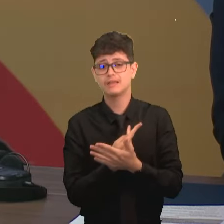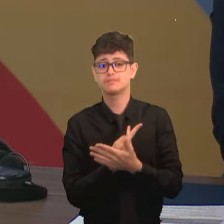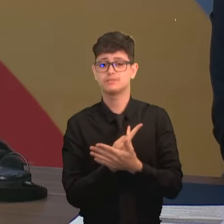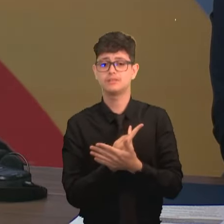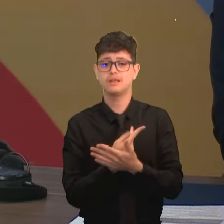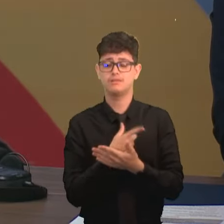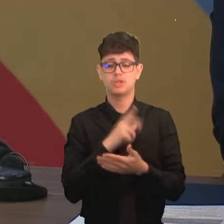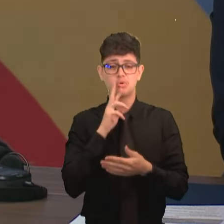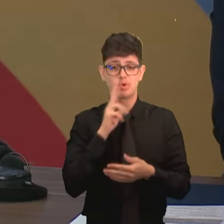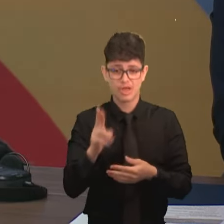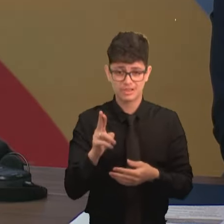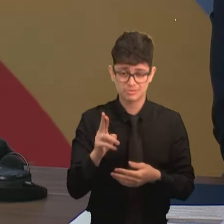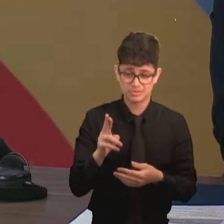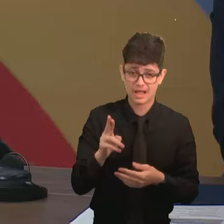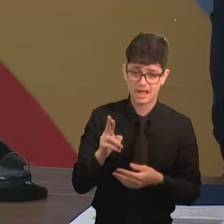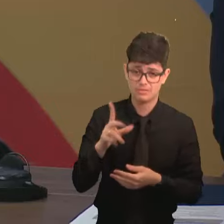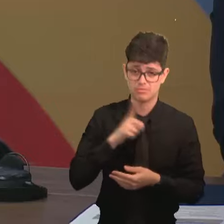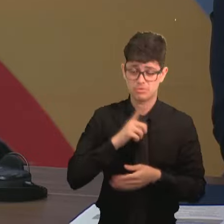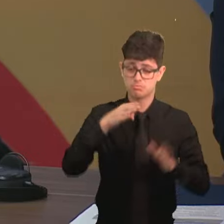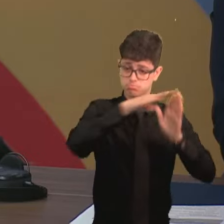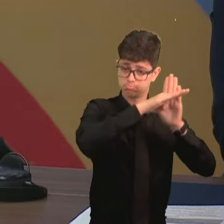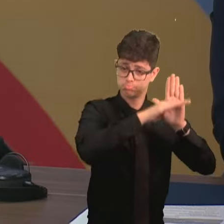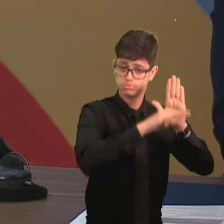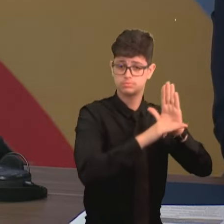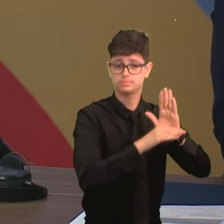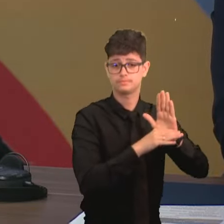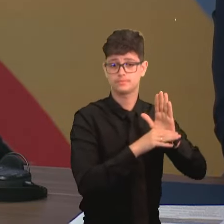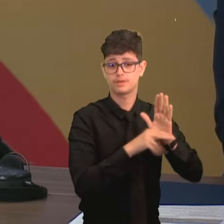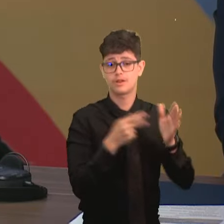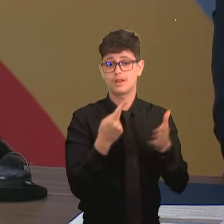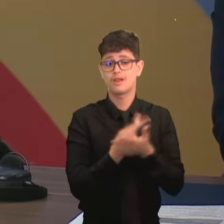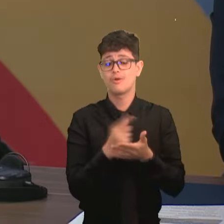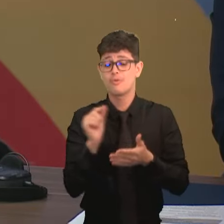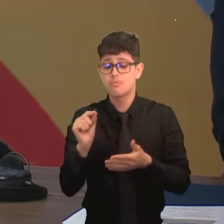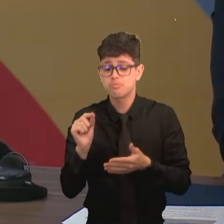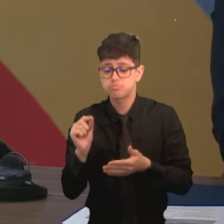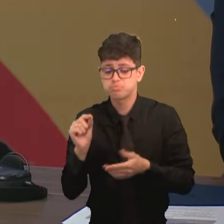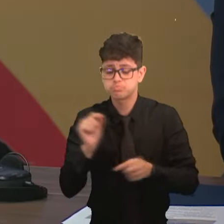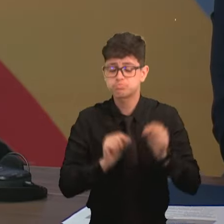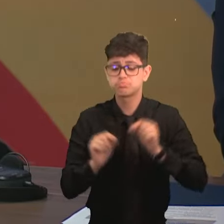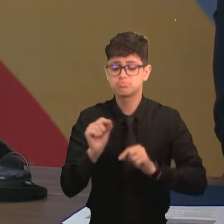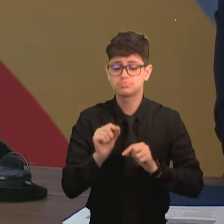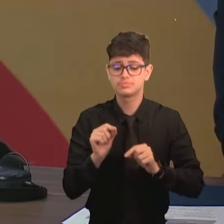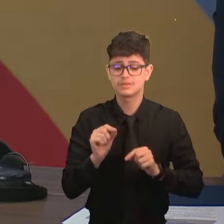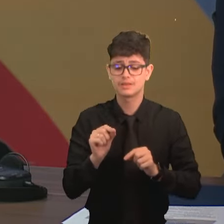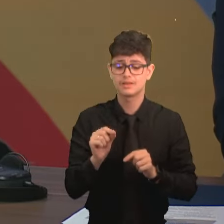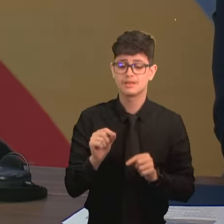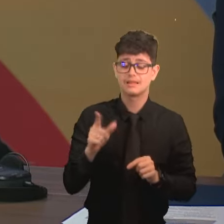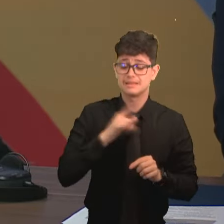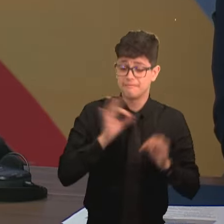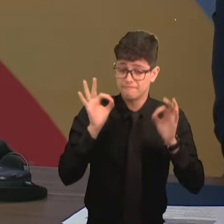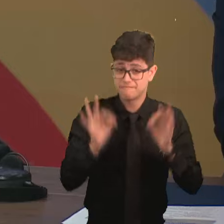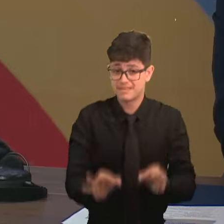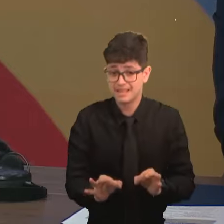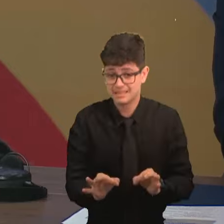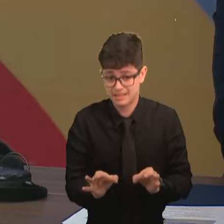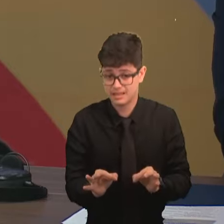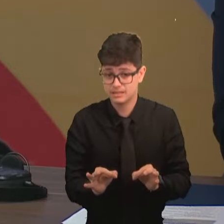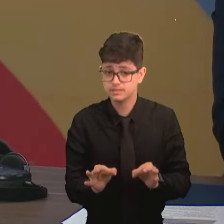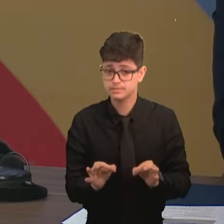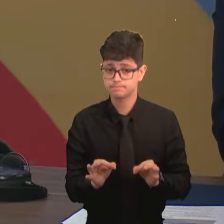otras evaluaciones estadísticas y otras puntuaciones, entendiendo que ellas son objetivas en el sentido de que serían más